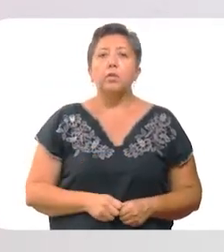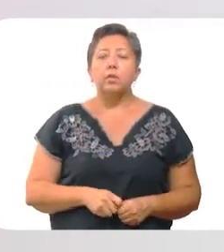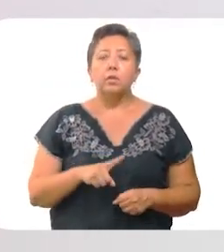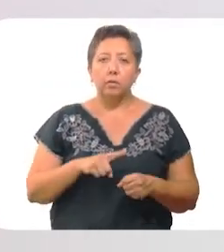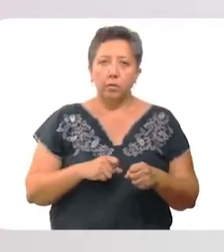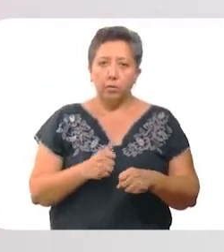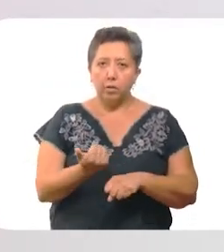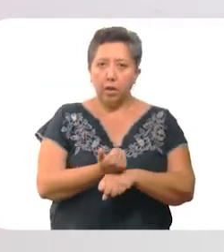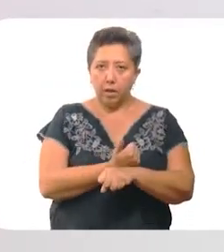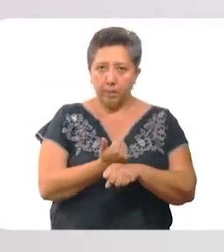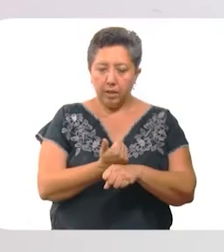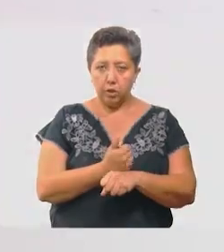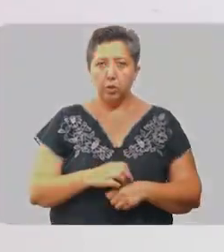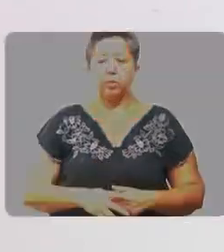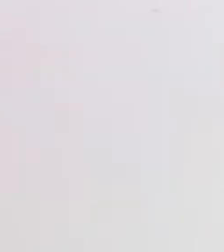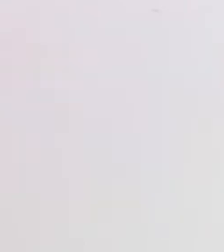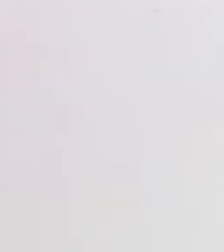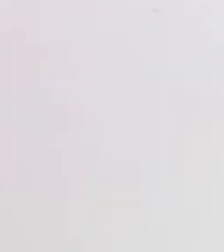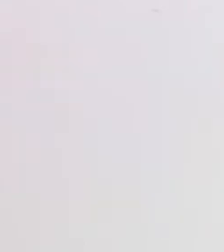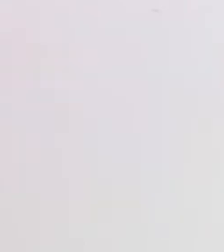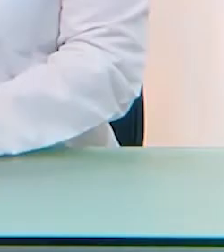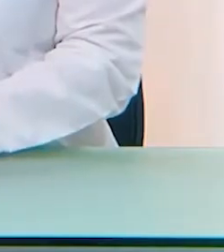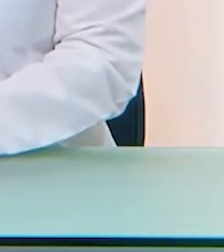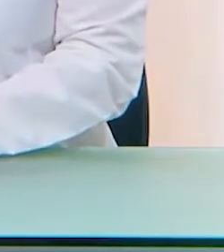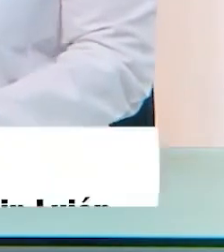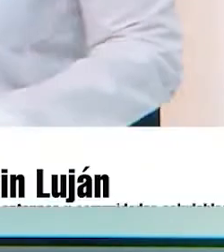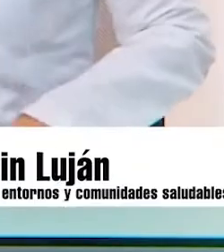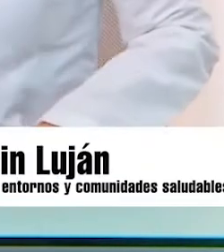salud marcan color amarillo. Este es el